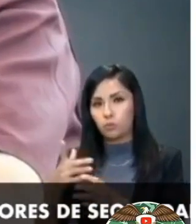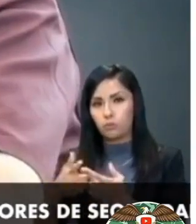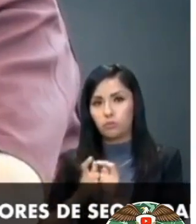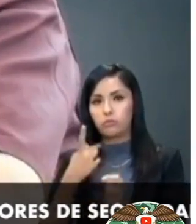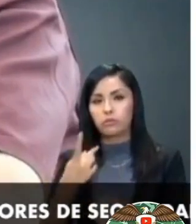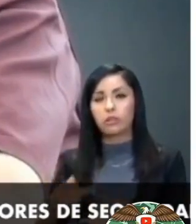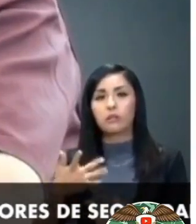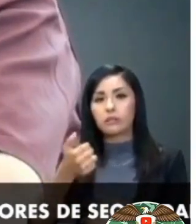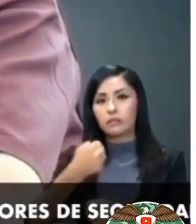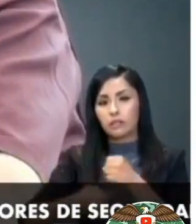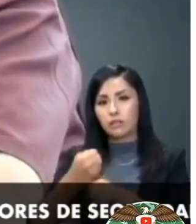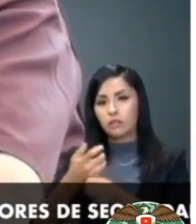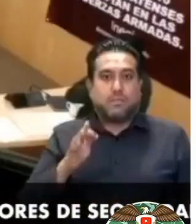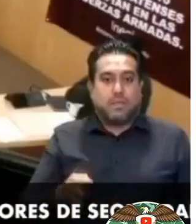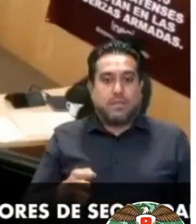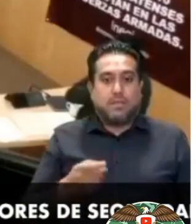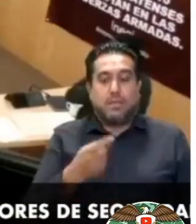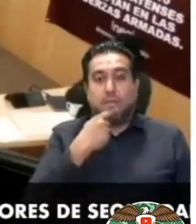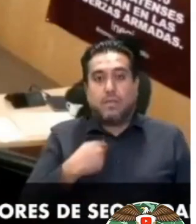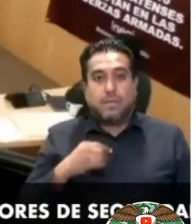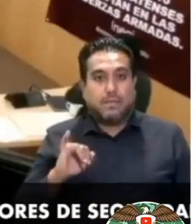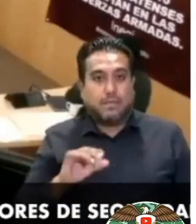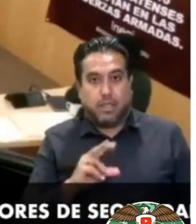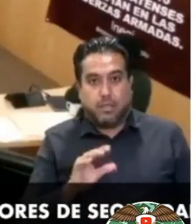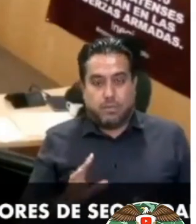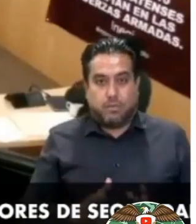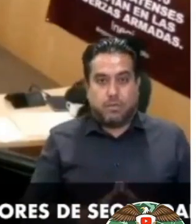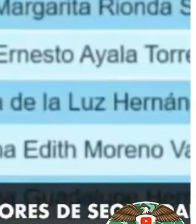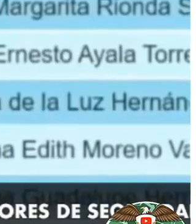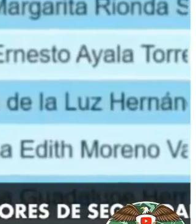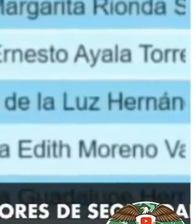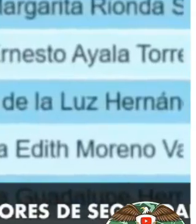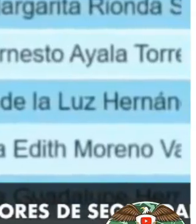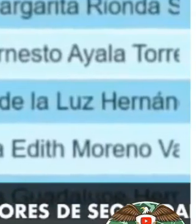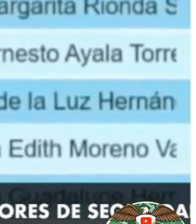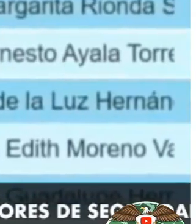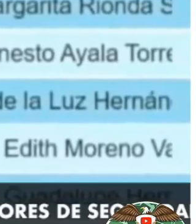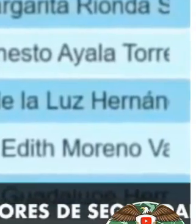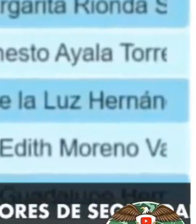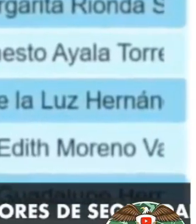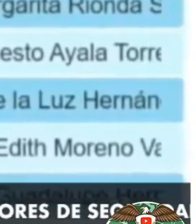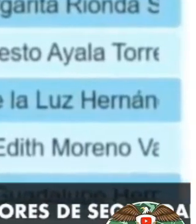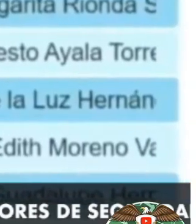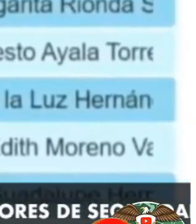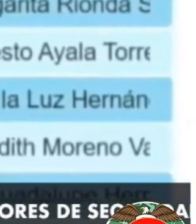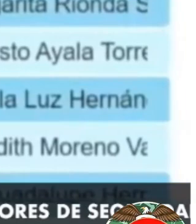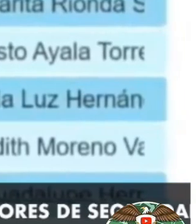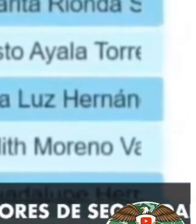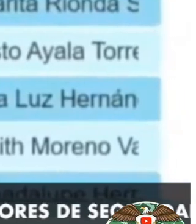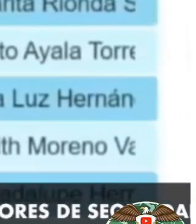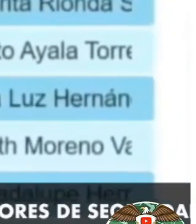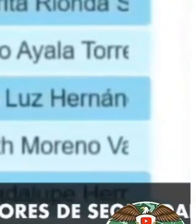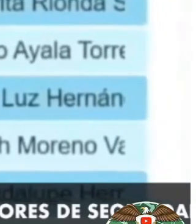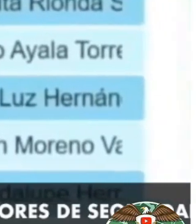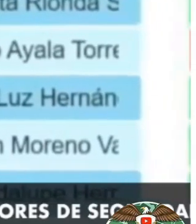manera, quienes rechazaron la presencia del ejército fueron, con 20 votos, la fracción del Partido Acción Nacional, un voto de Movimiento Ciudadano,